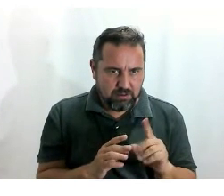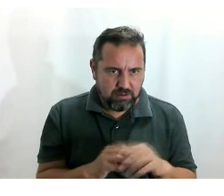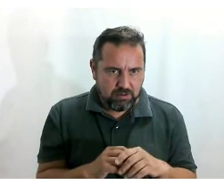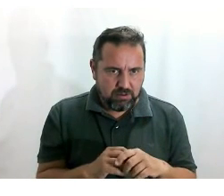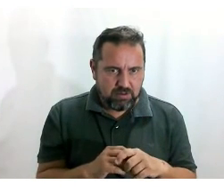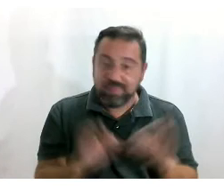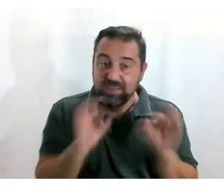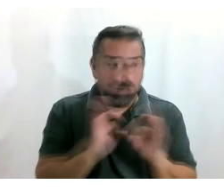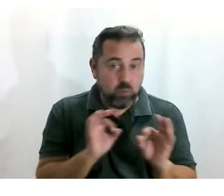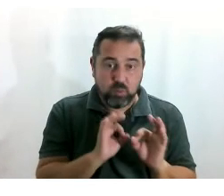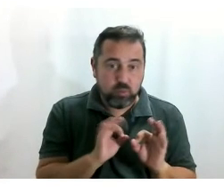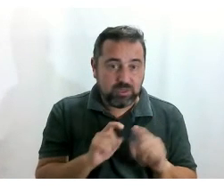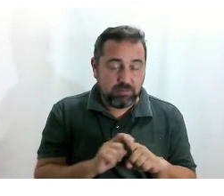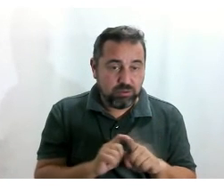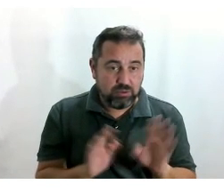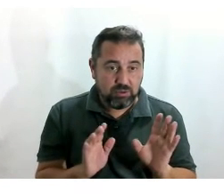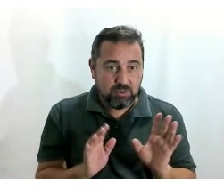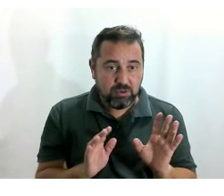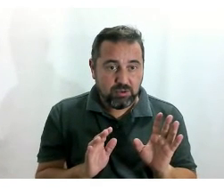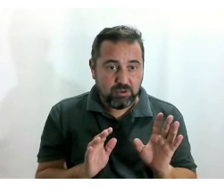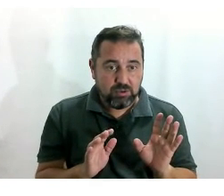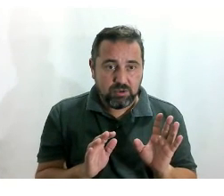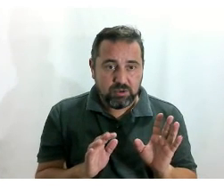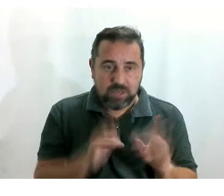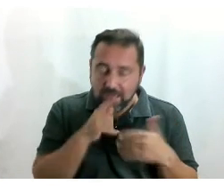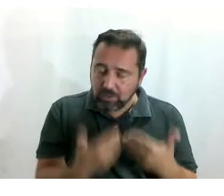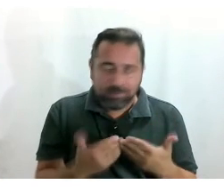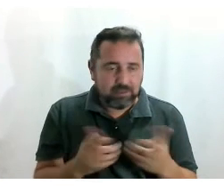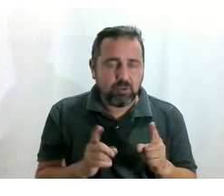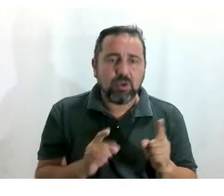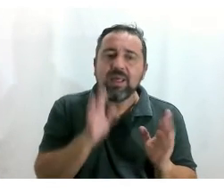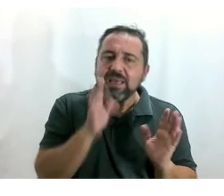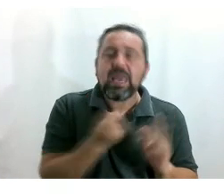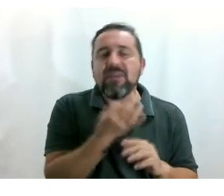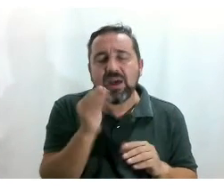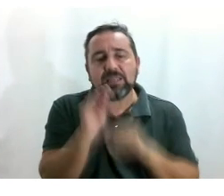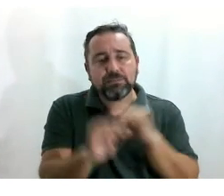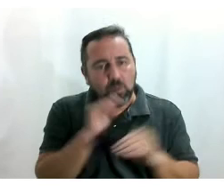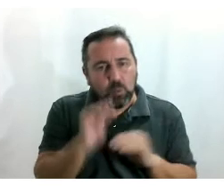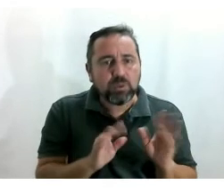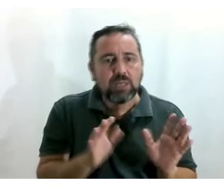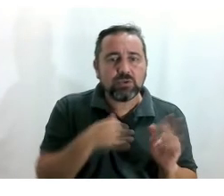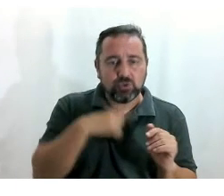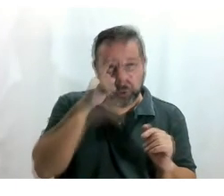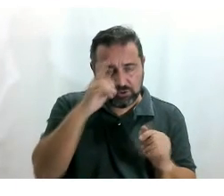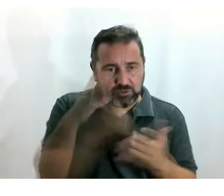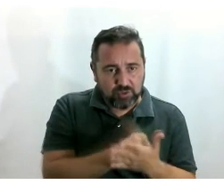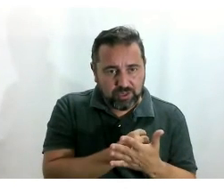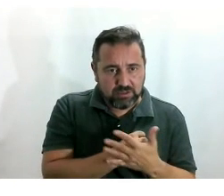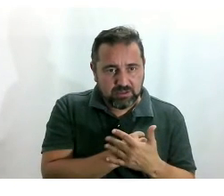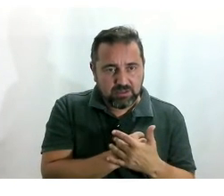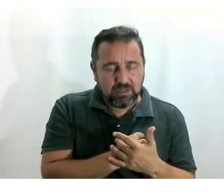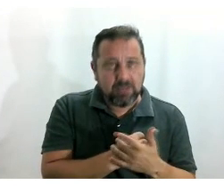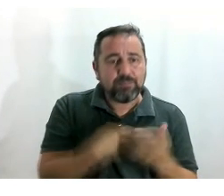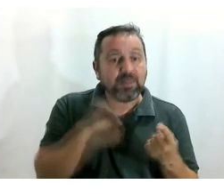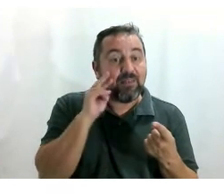De ningún tipo, porque la verdad claro. Es que ahora hay varias preguntas, no sé si haceroslas todas